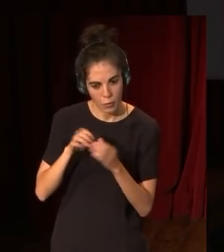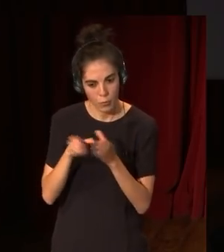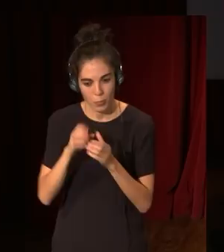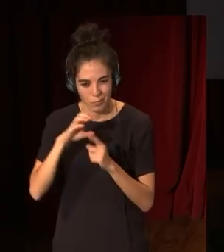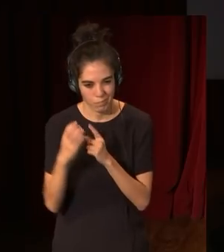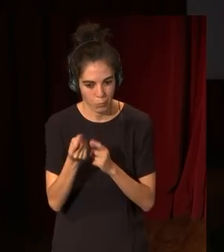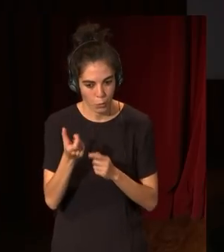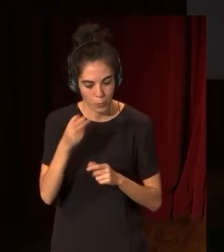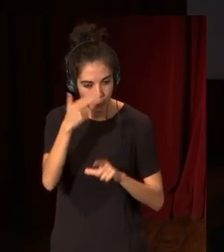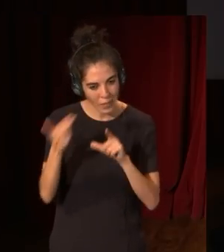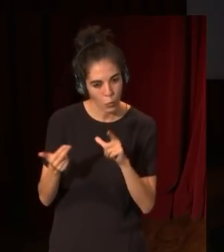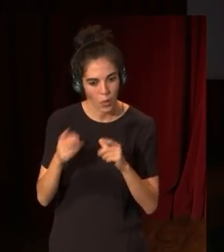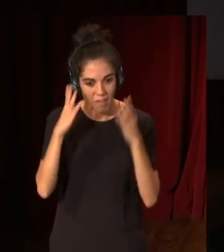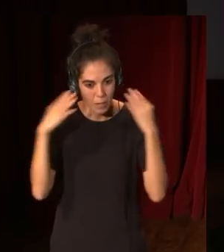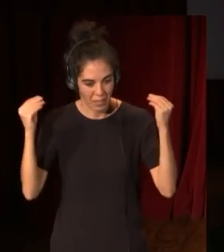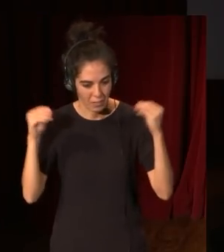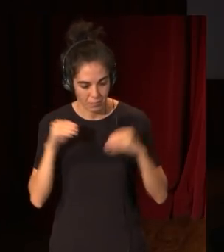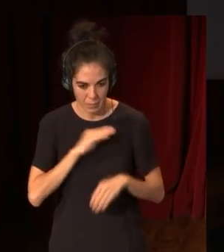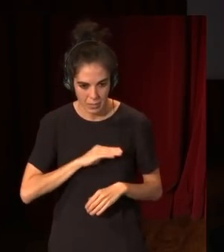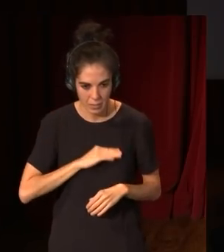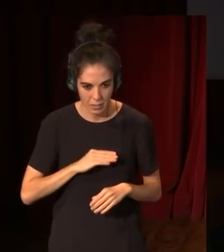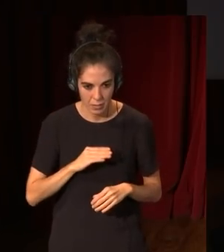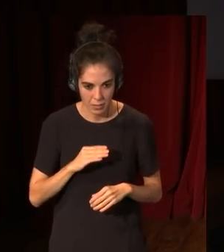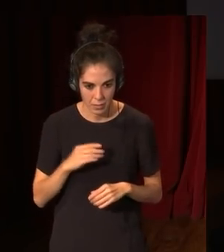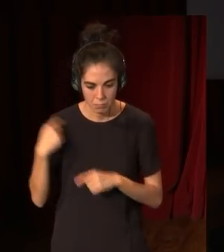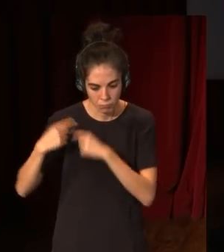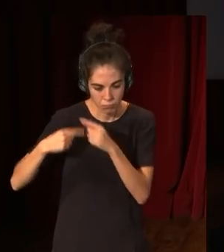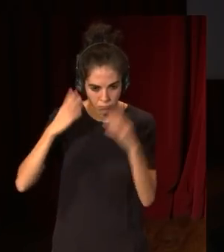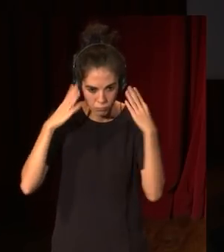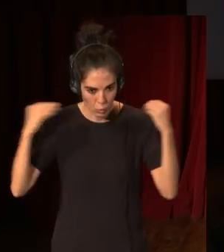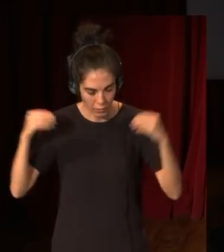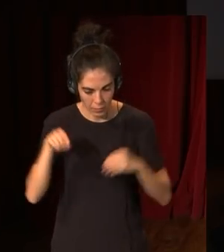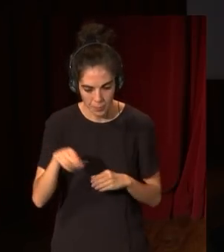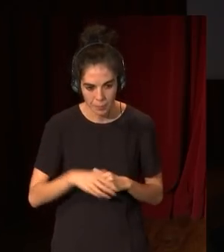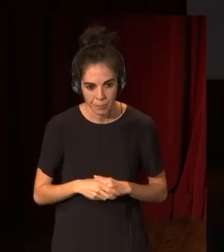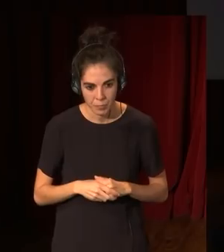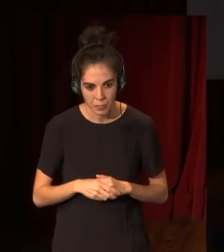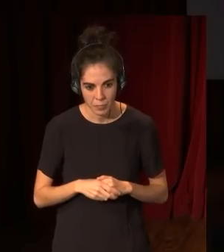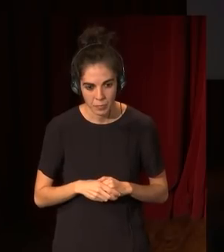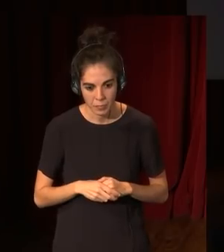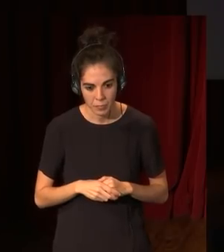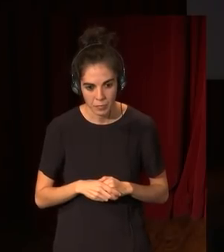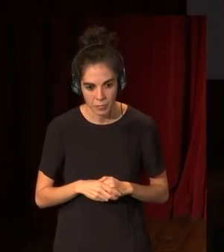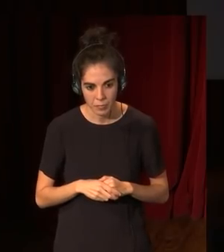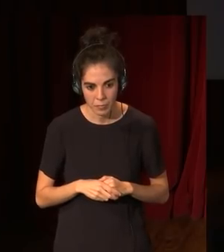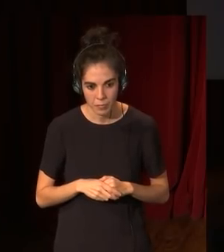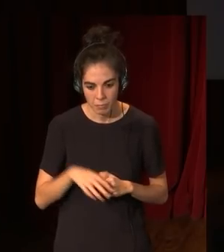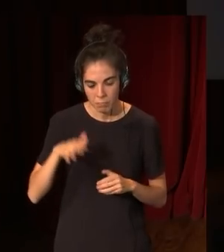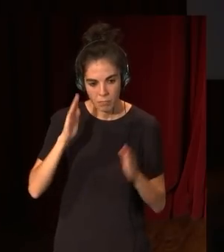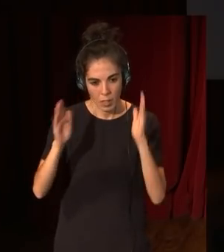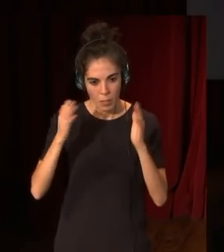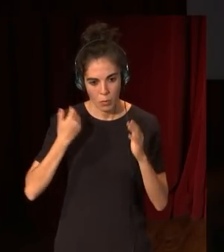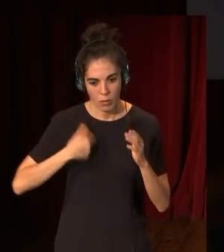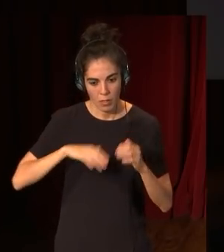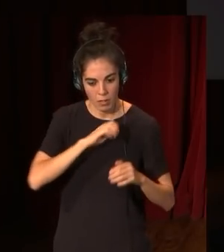oeste esta pintura de tradición y de impronta flamenca que se había ya por entonces extendido en buena